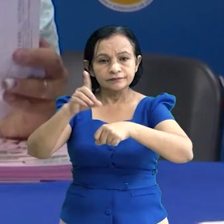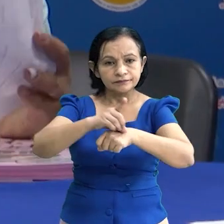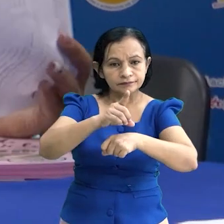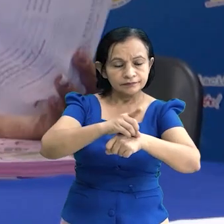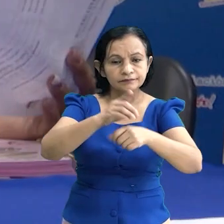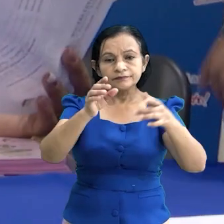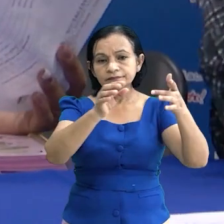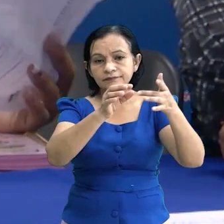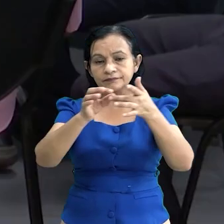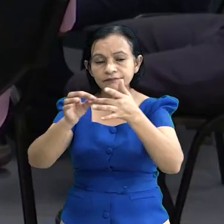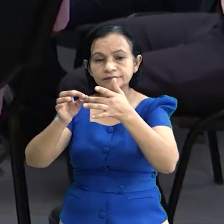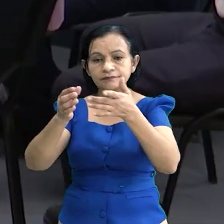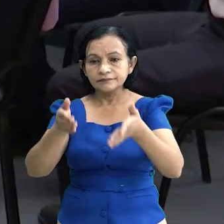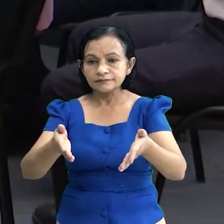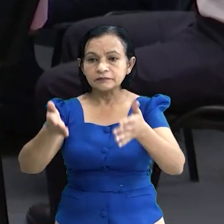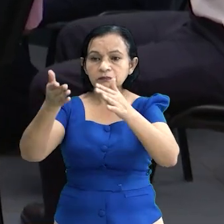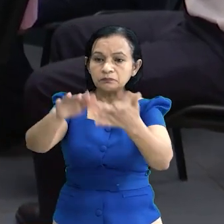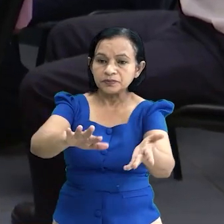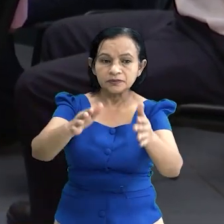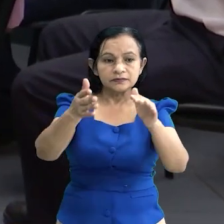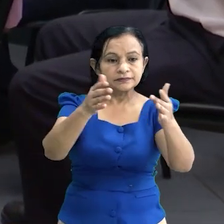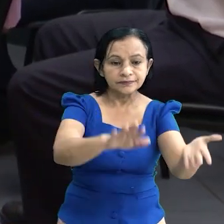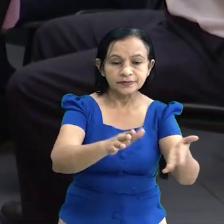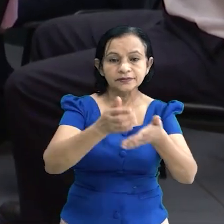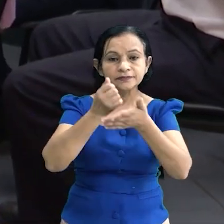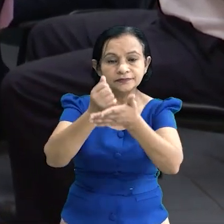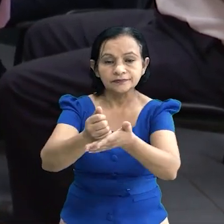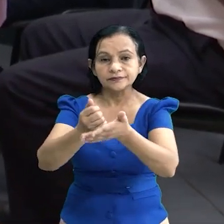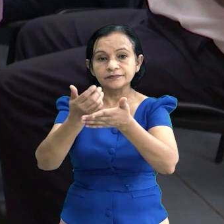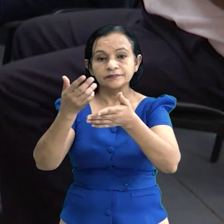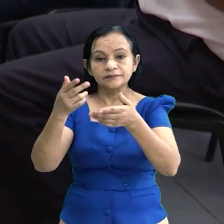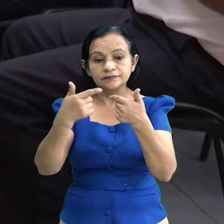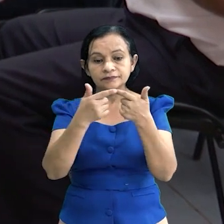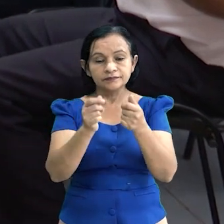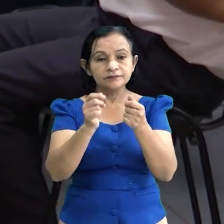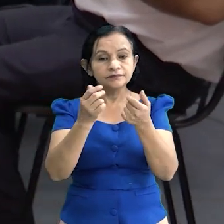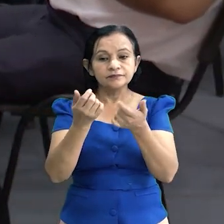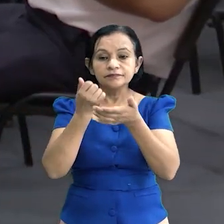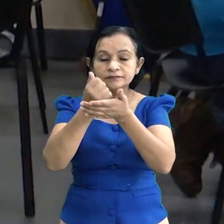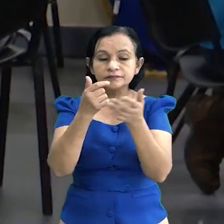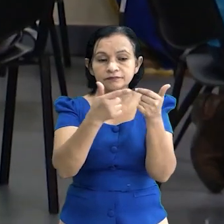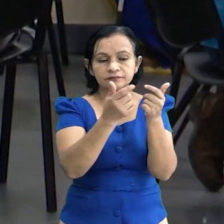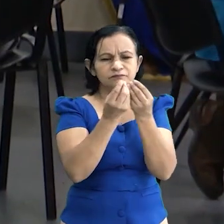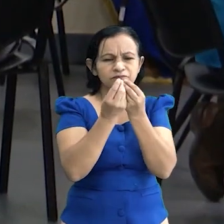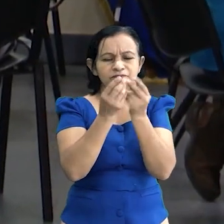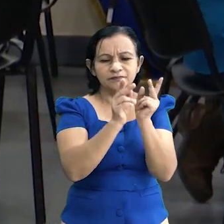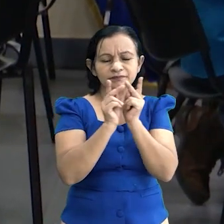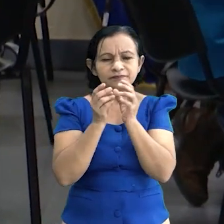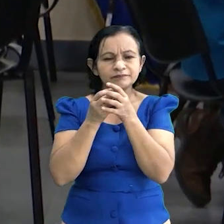y especialistas en estructuras colapsadas, así como la activación de los protocolos para conglomerados